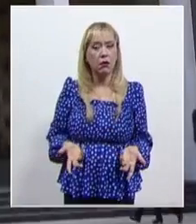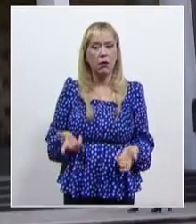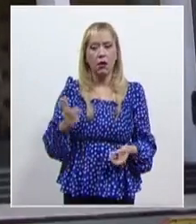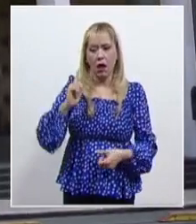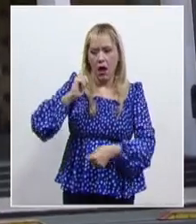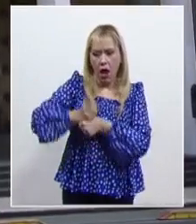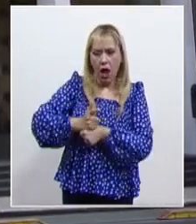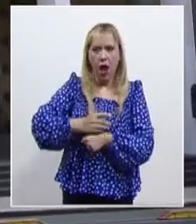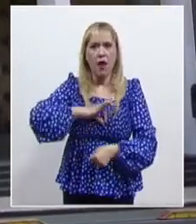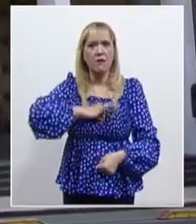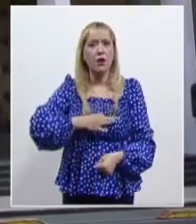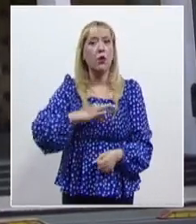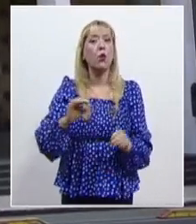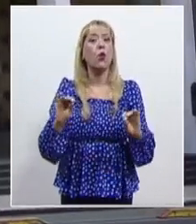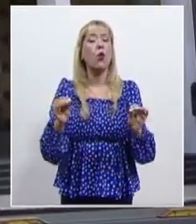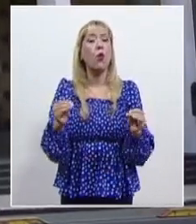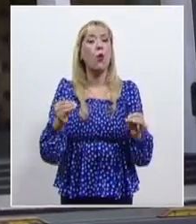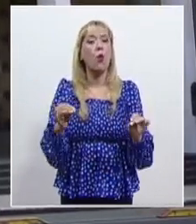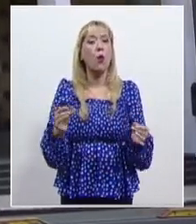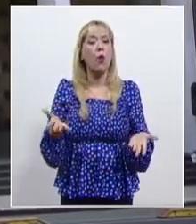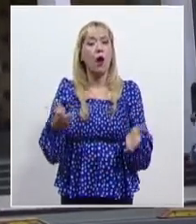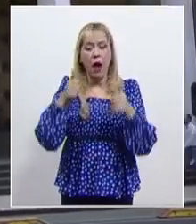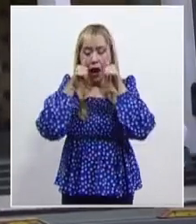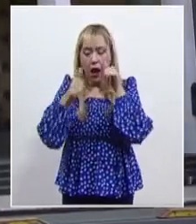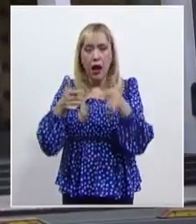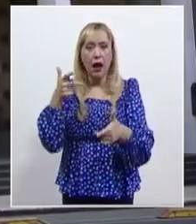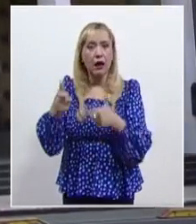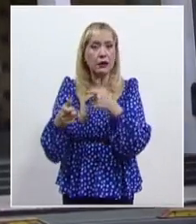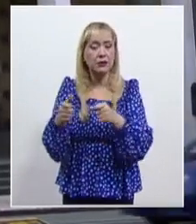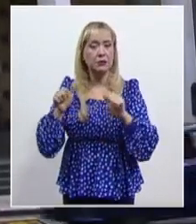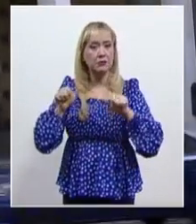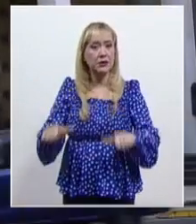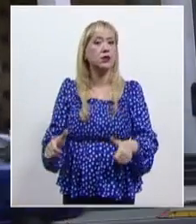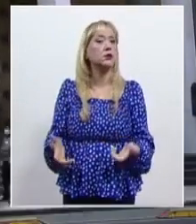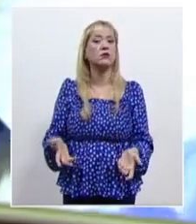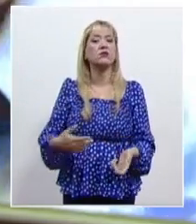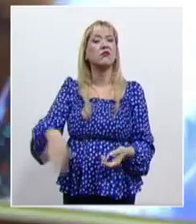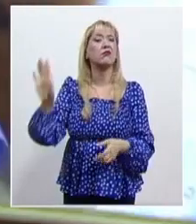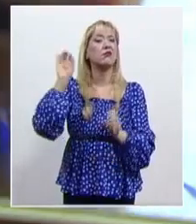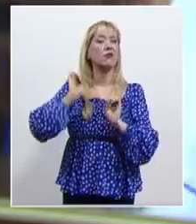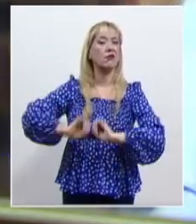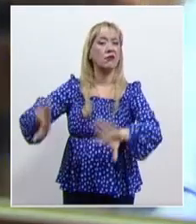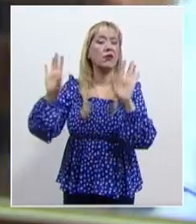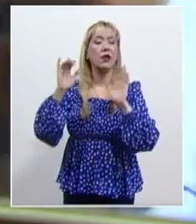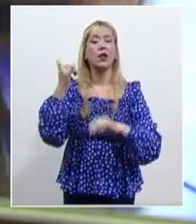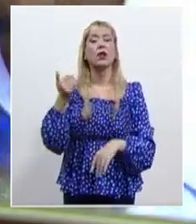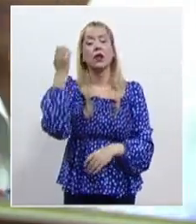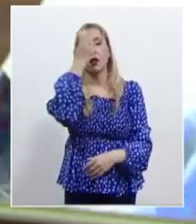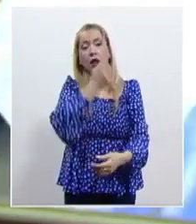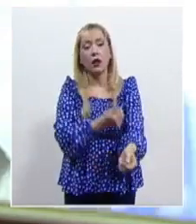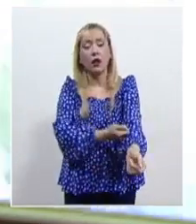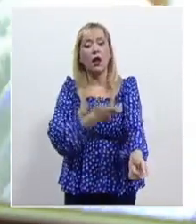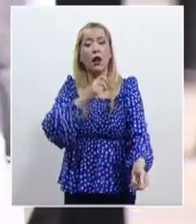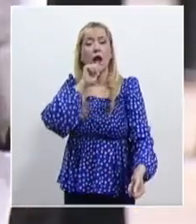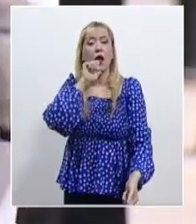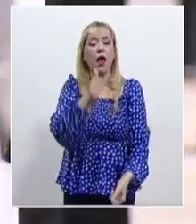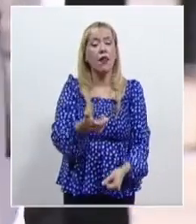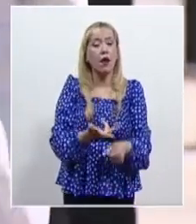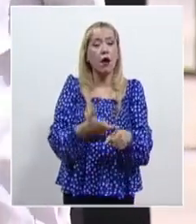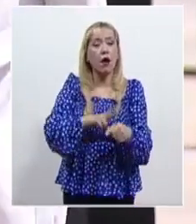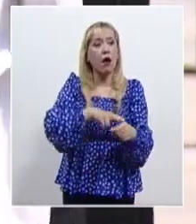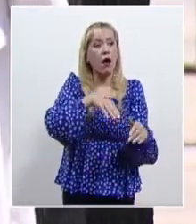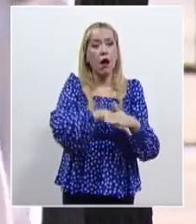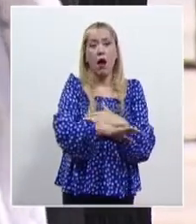patógeno que impidió que fuera administrado el tratamiento adecuado al menor, además de que no le realizó estudios intrahospitalarios. Por